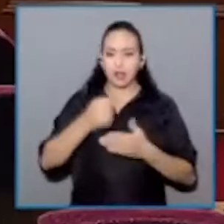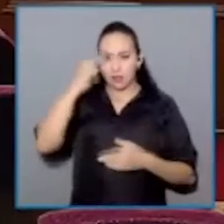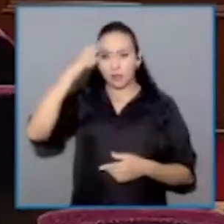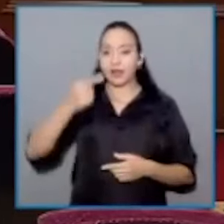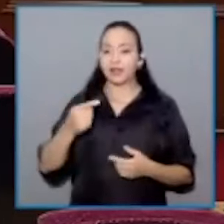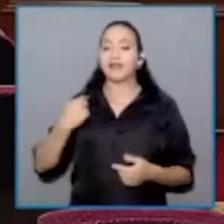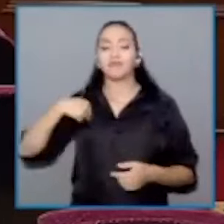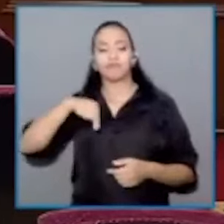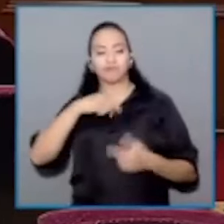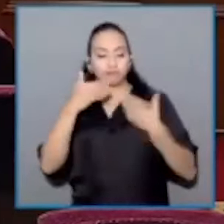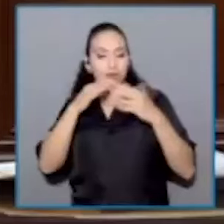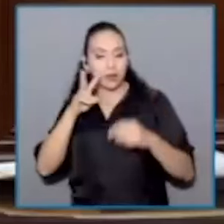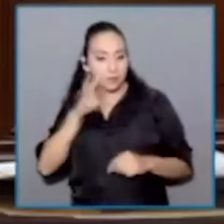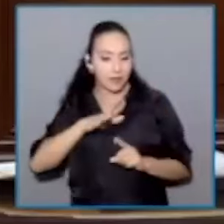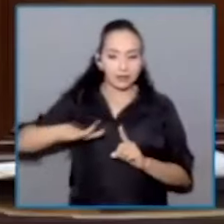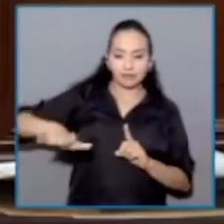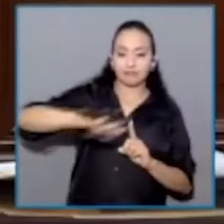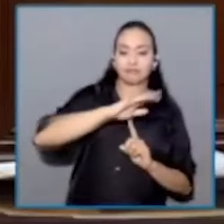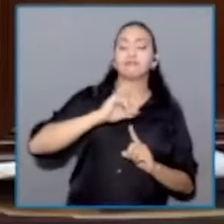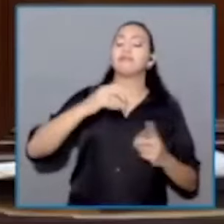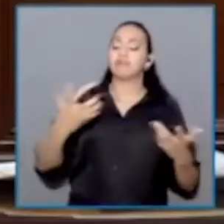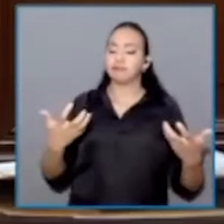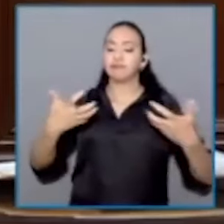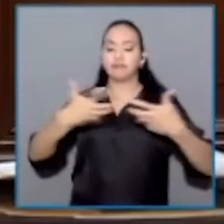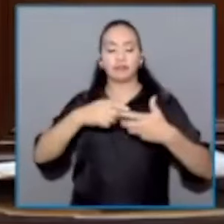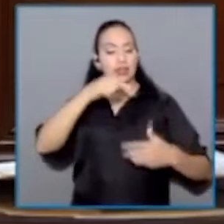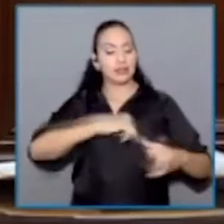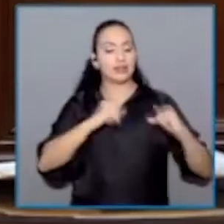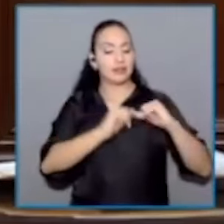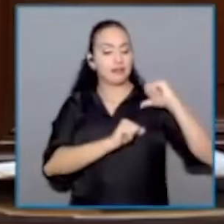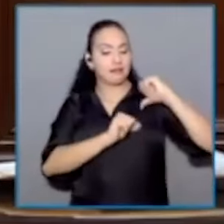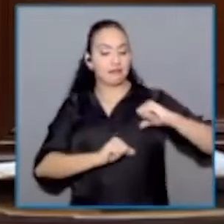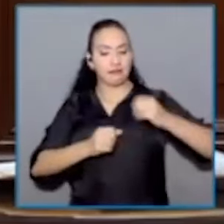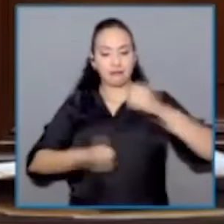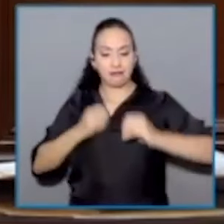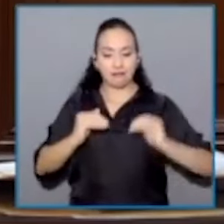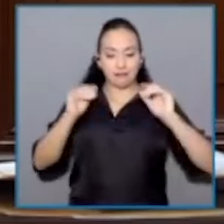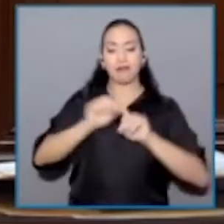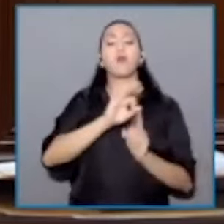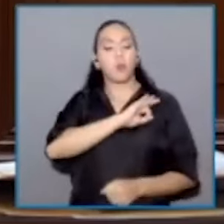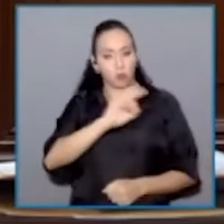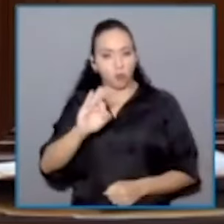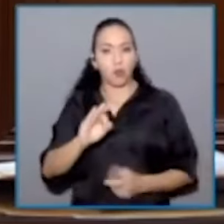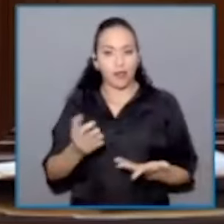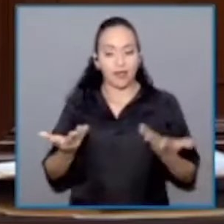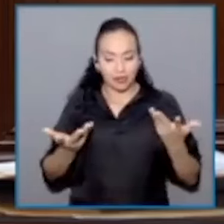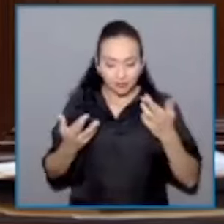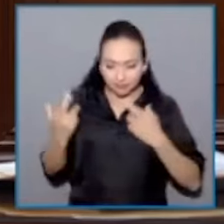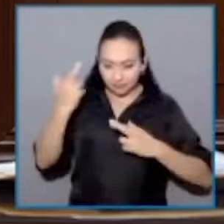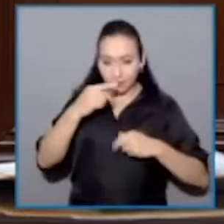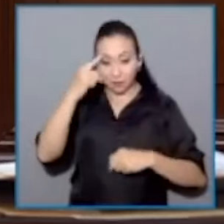consecuente competencia a este Tribunal Pleno de la Suprema Corte de Justicia de la Nación para velar por